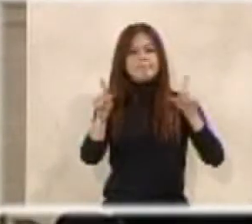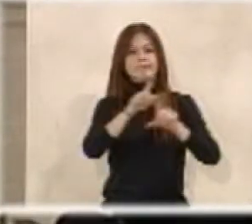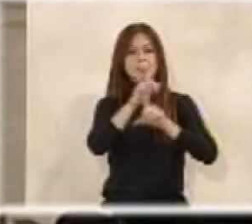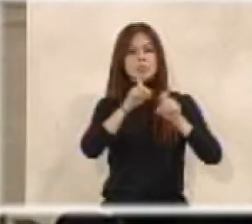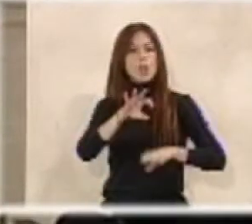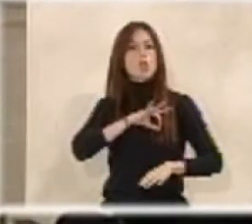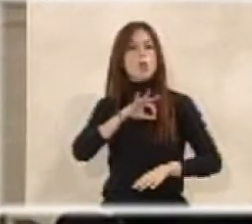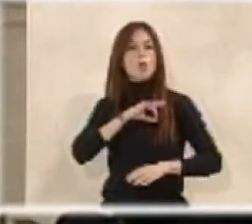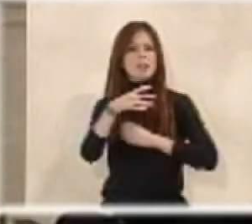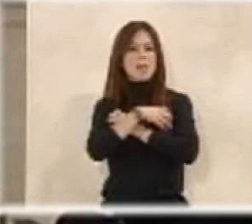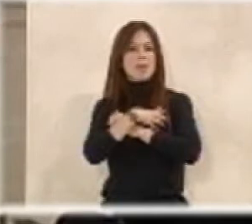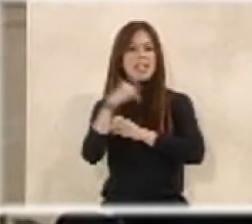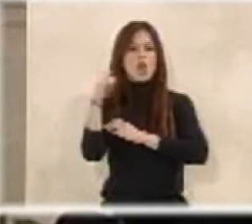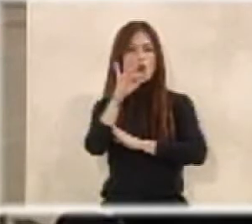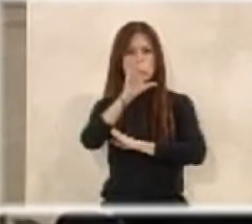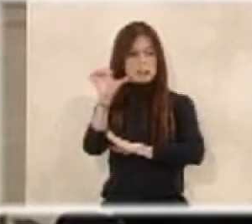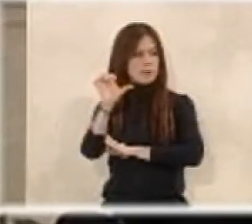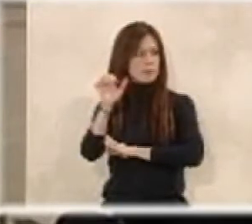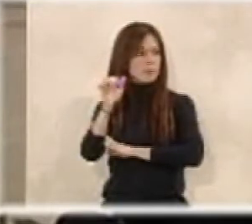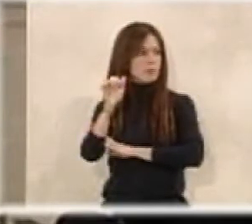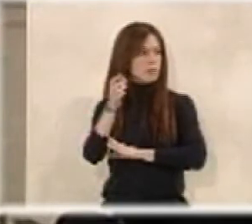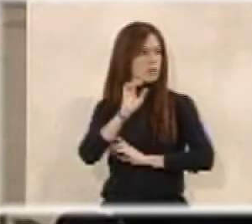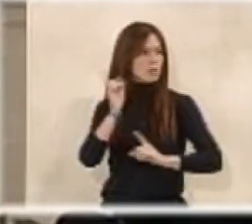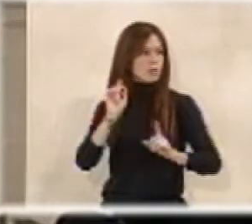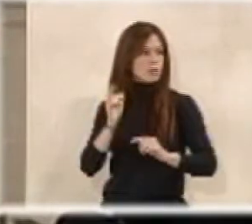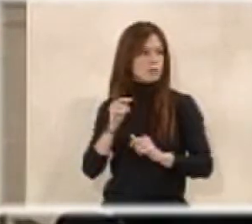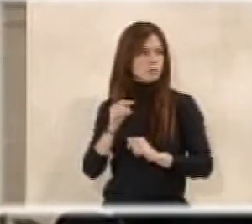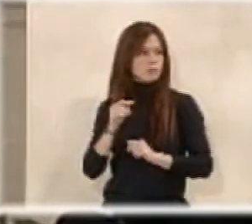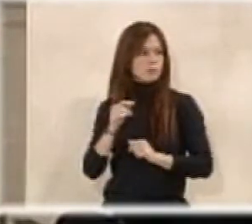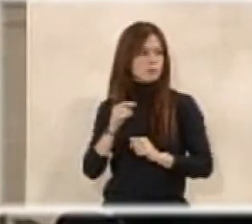a la pregunta de doña María José Rodríguez Díaz, creo que está perfectamente